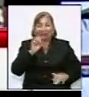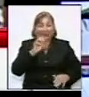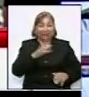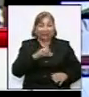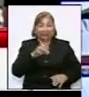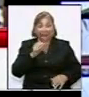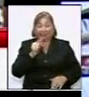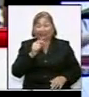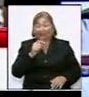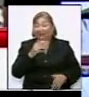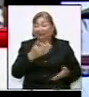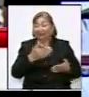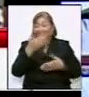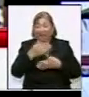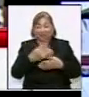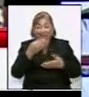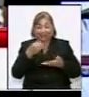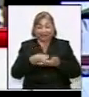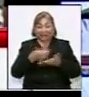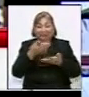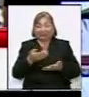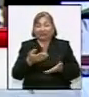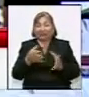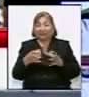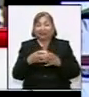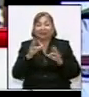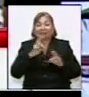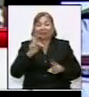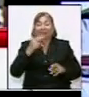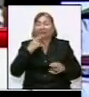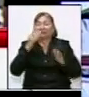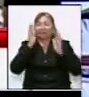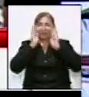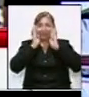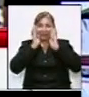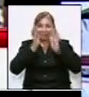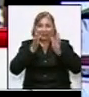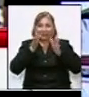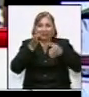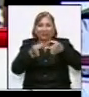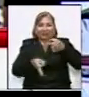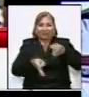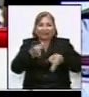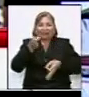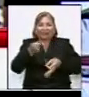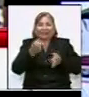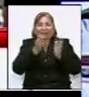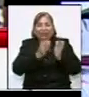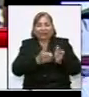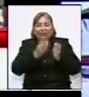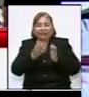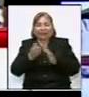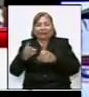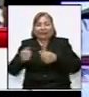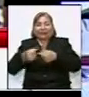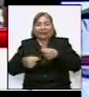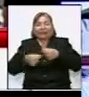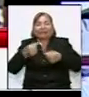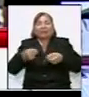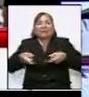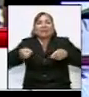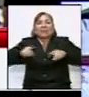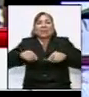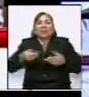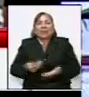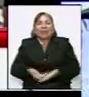que los actos procesales y la emisión de resoluciones sean atendidas por el juez según en el orden y fechas en que se han presentado